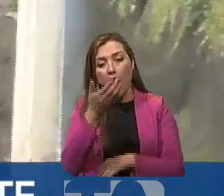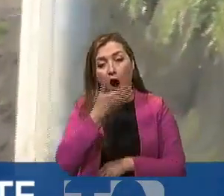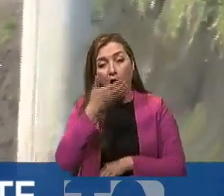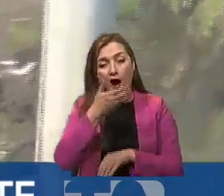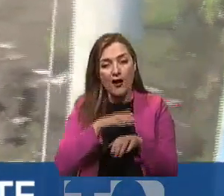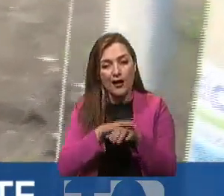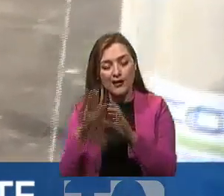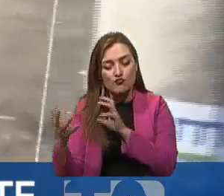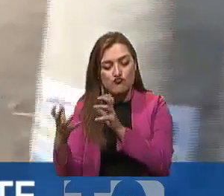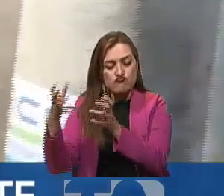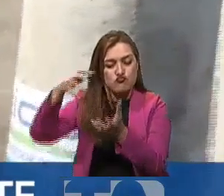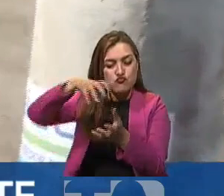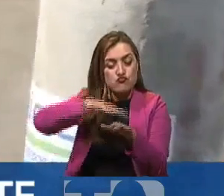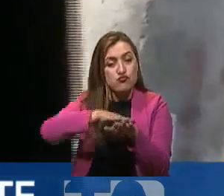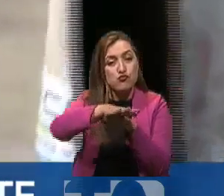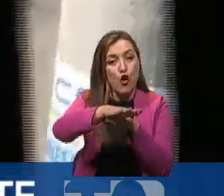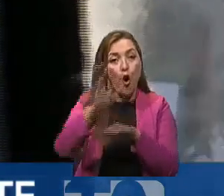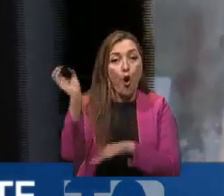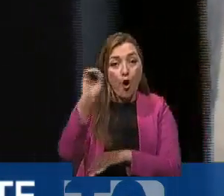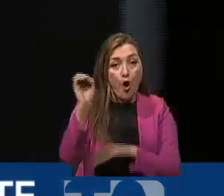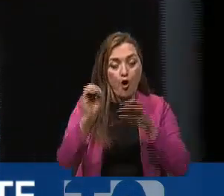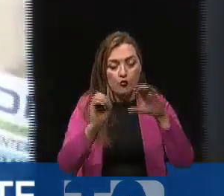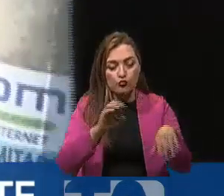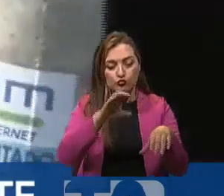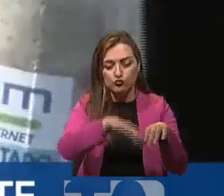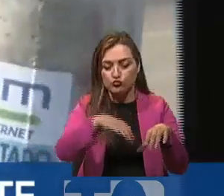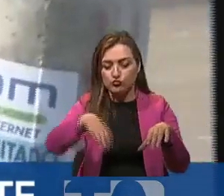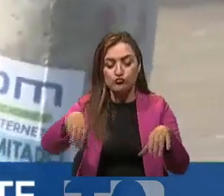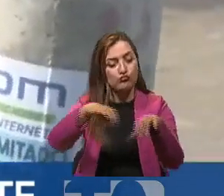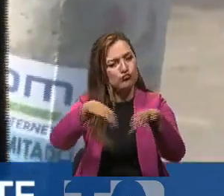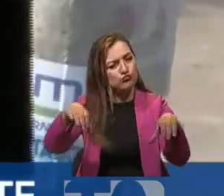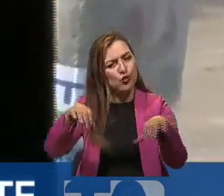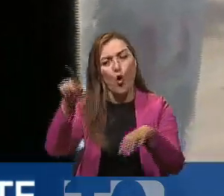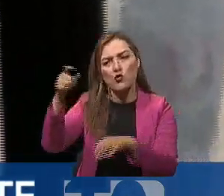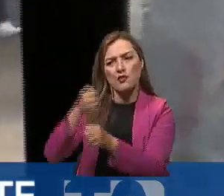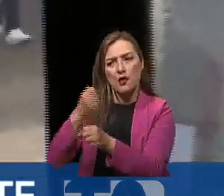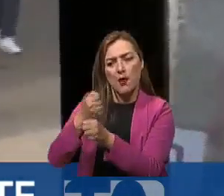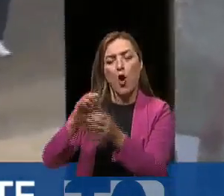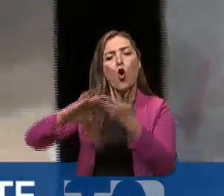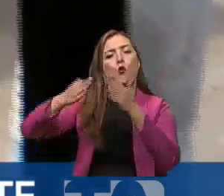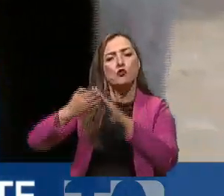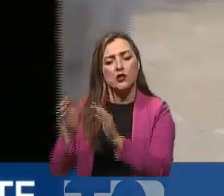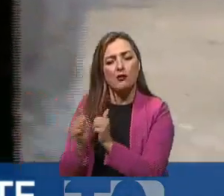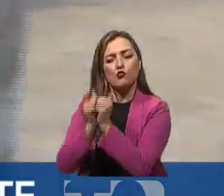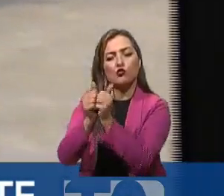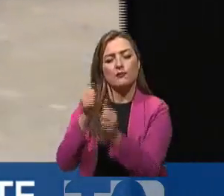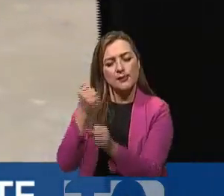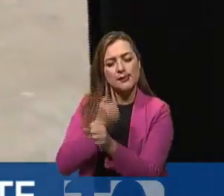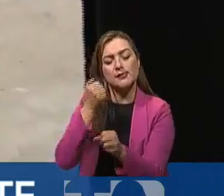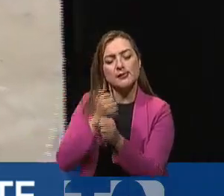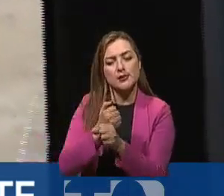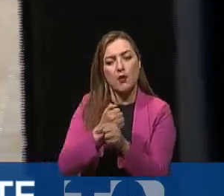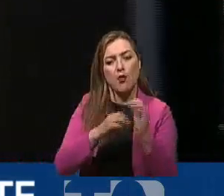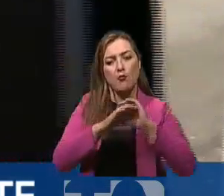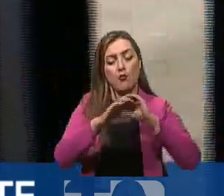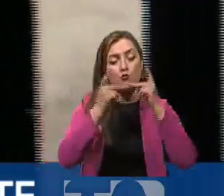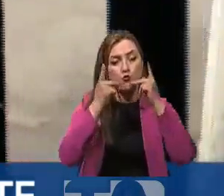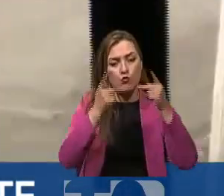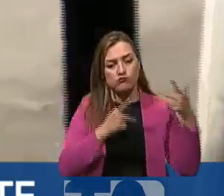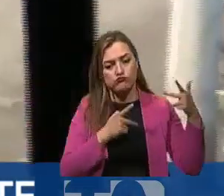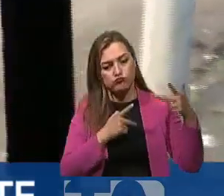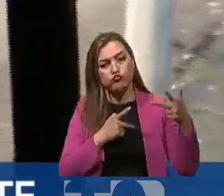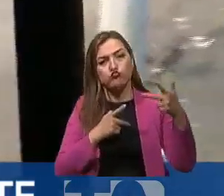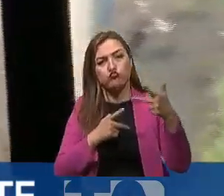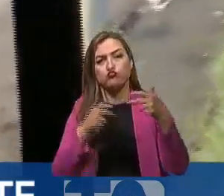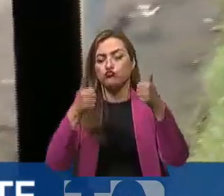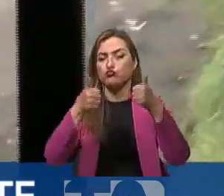colocar adoquín en estas vías. Han hecho ustedes también mingas para desentar estas calles y que el transporte público pueda llegar. Sí, en